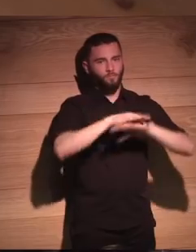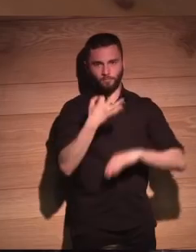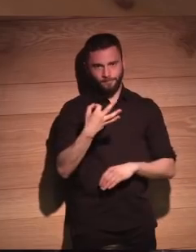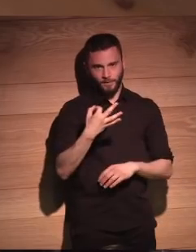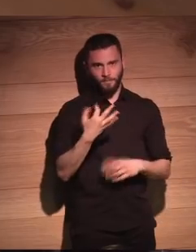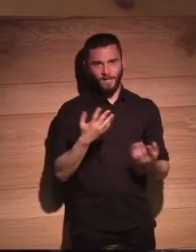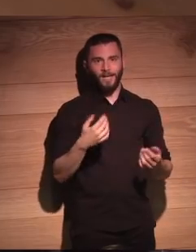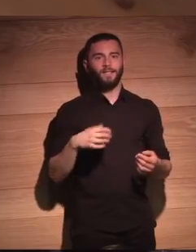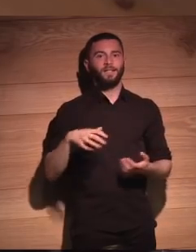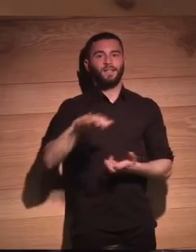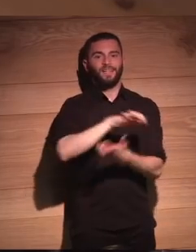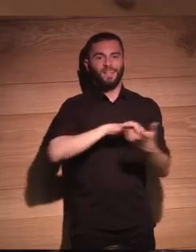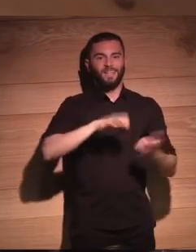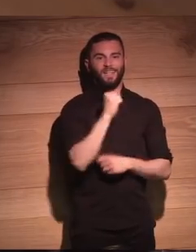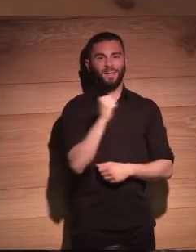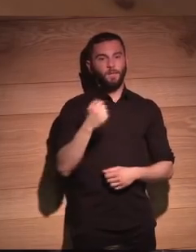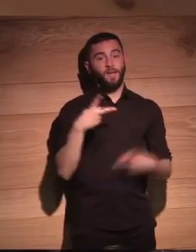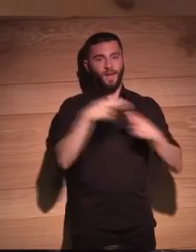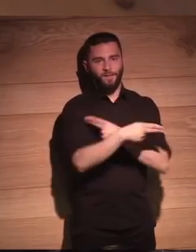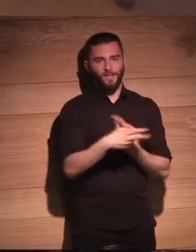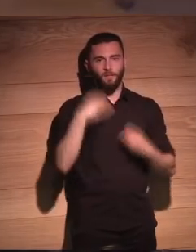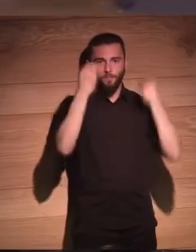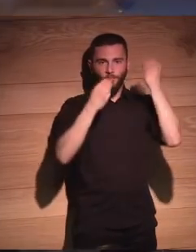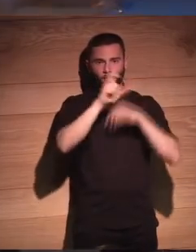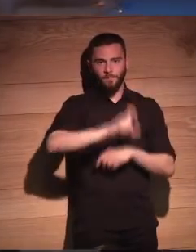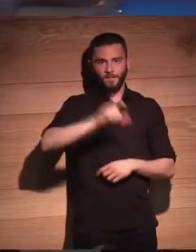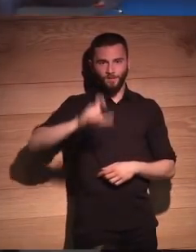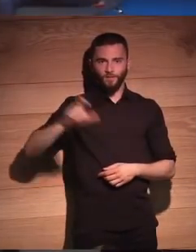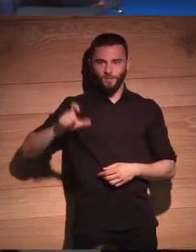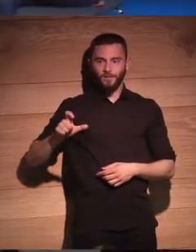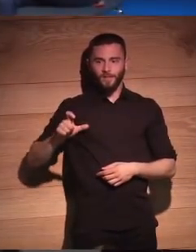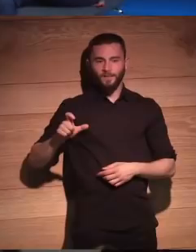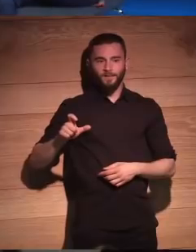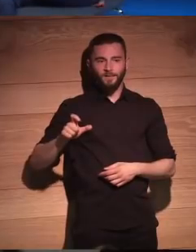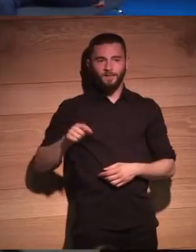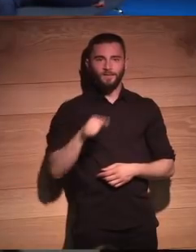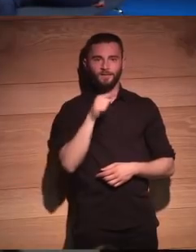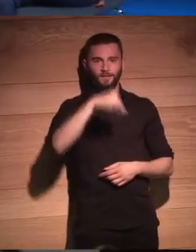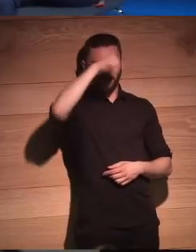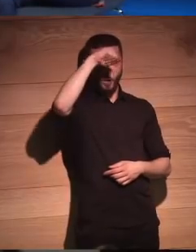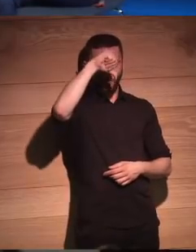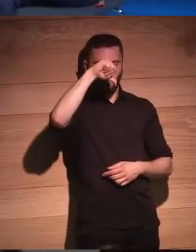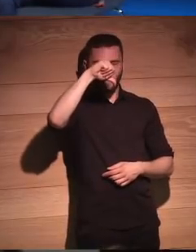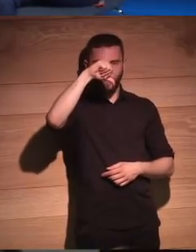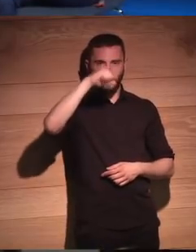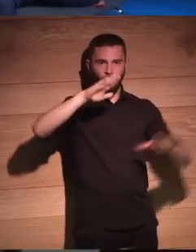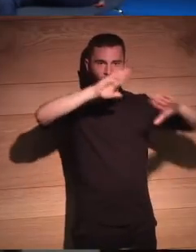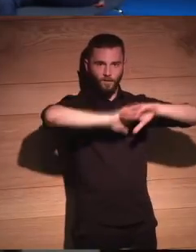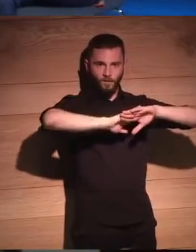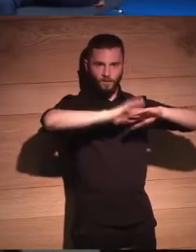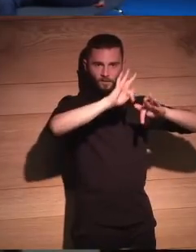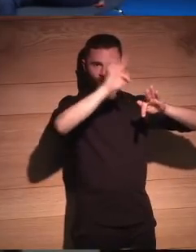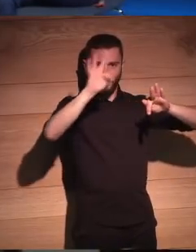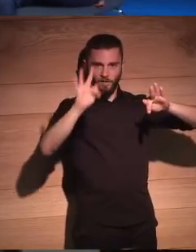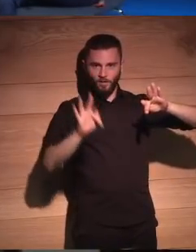el crimen. Hay muchas personas que se preguntan qué necesidad tiene este hombre de pasarse las noches en vela persiguiendo